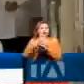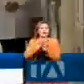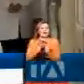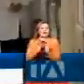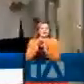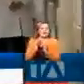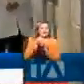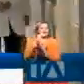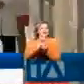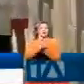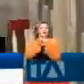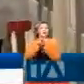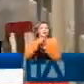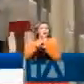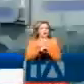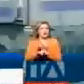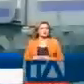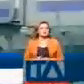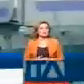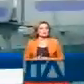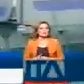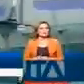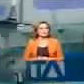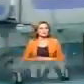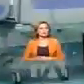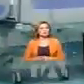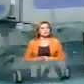la última reforma a la normativa.